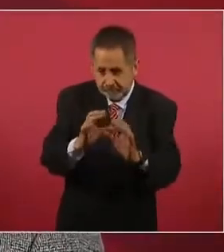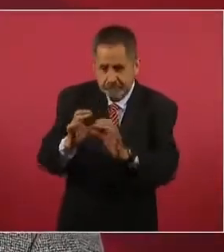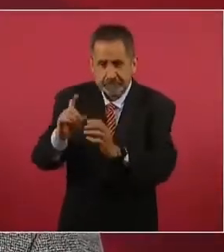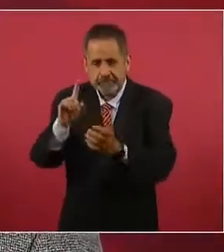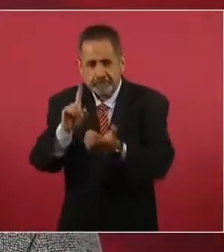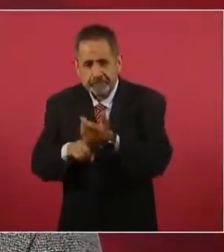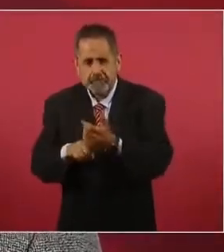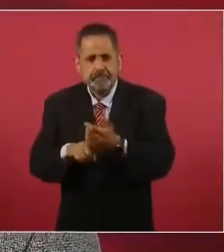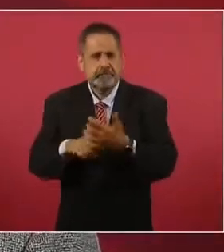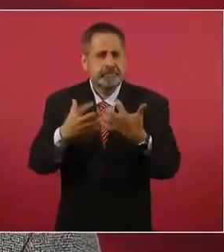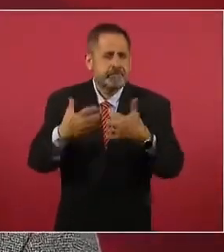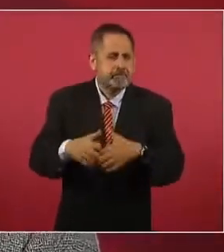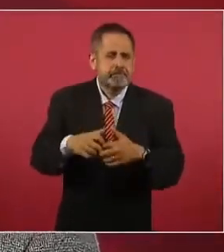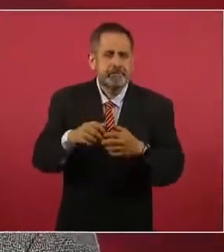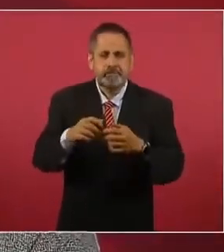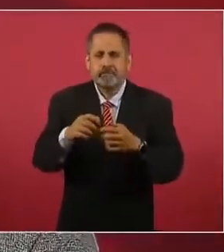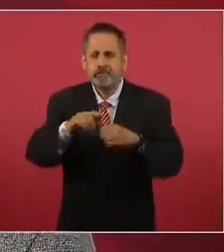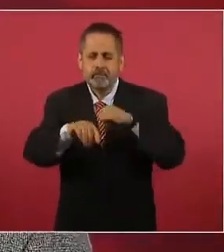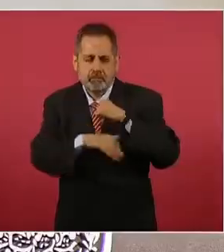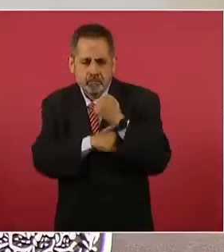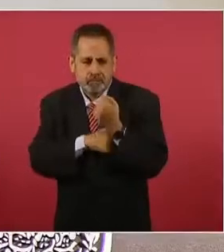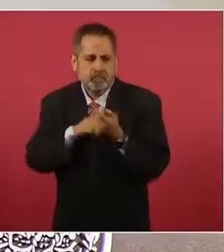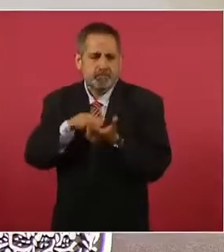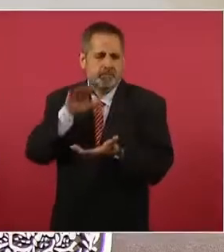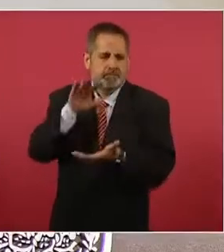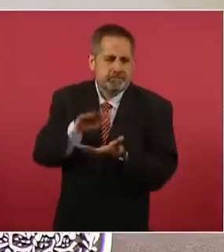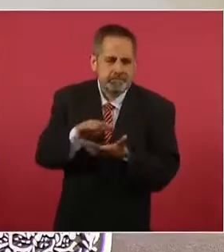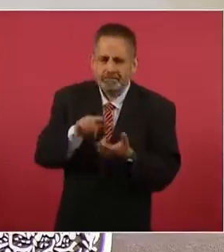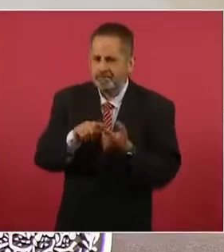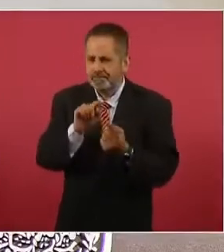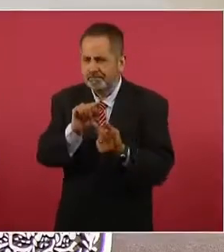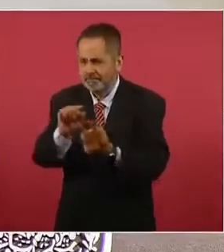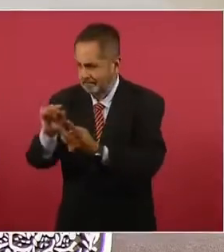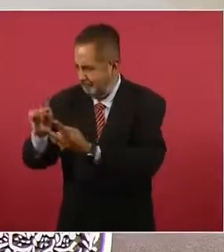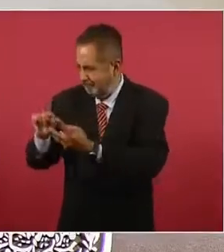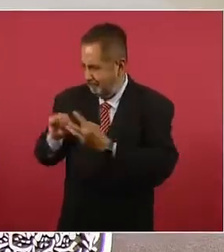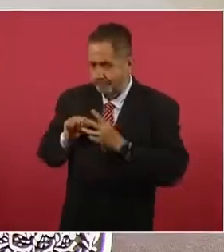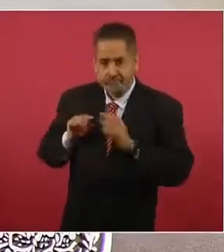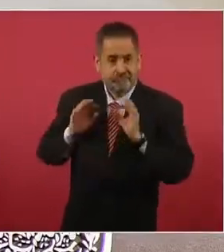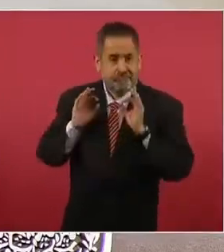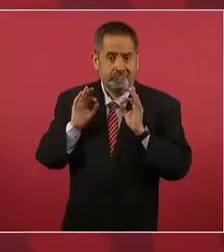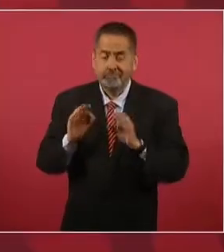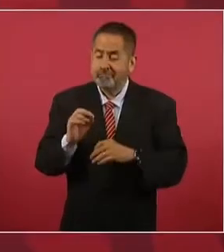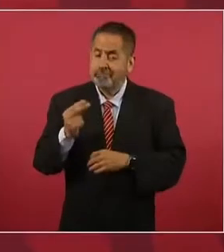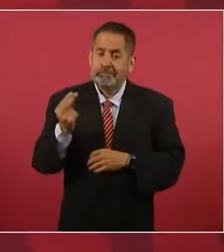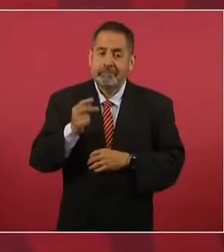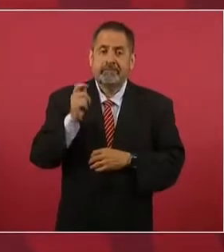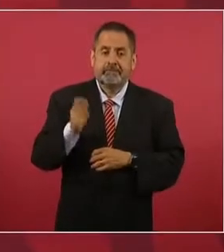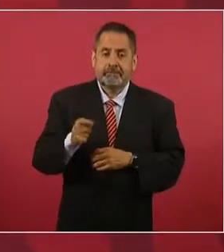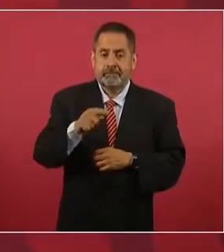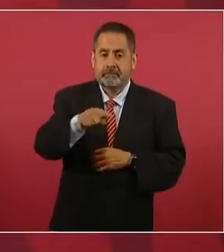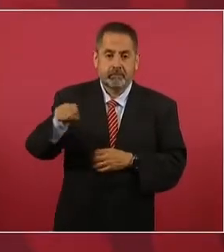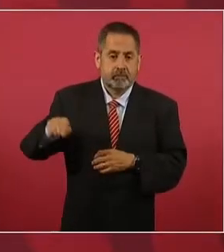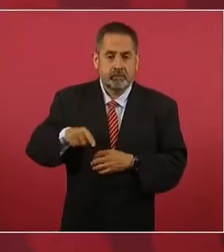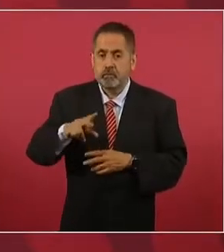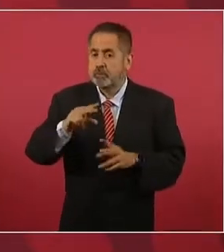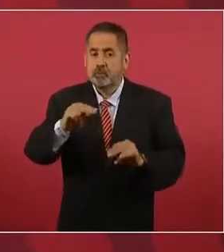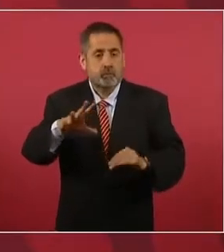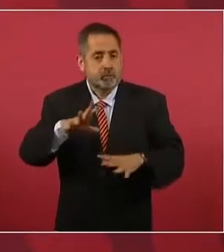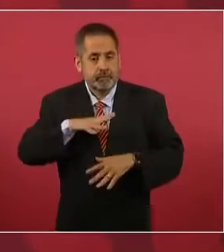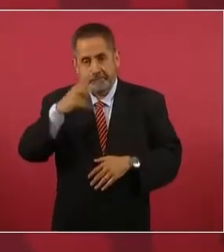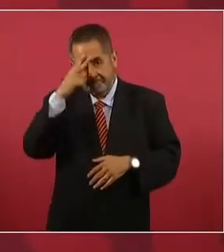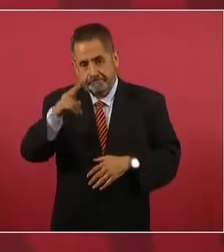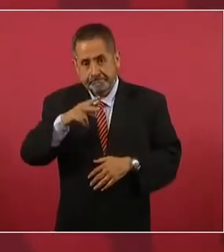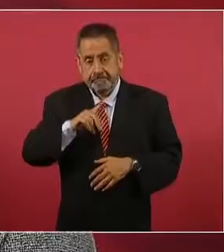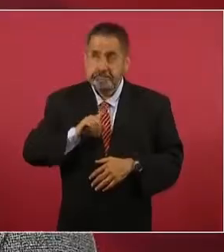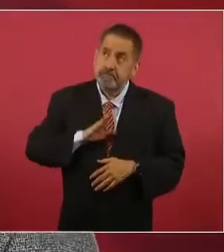hablando de reactores, recipientes, compresores, todos que son equipos que no hay en México. Tuvimos